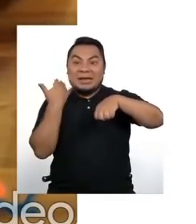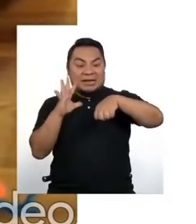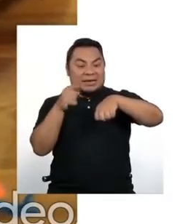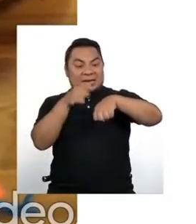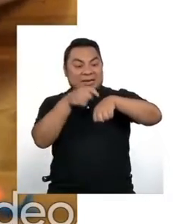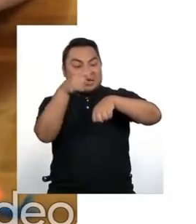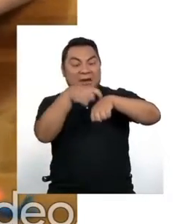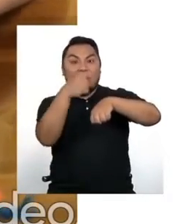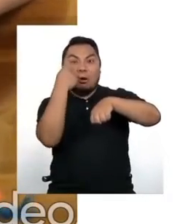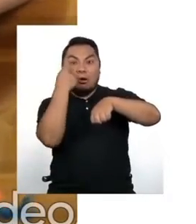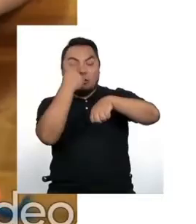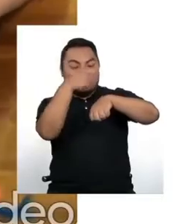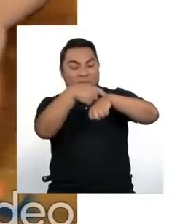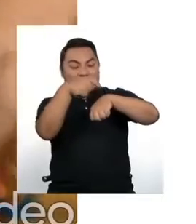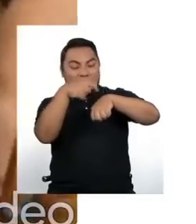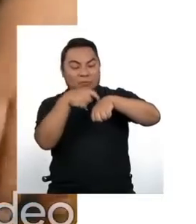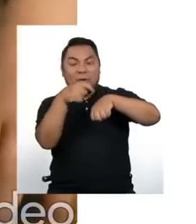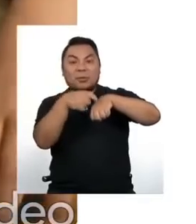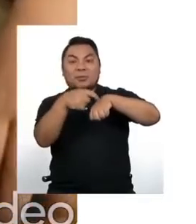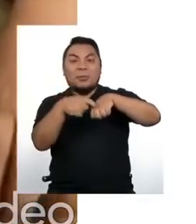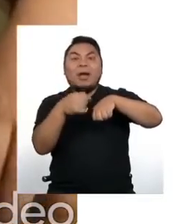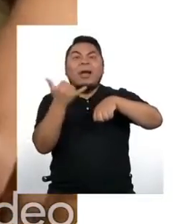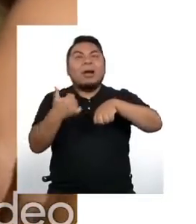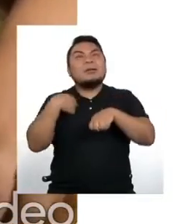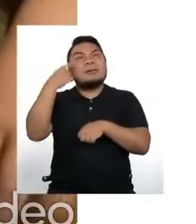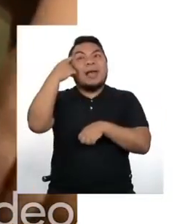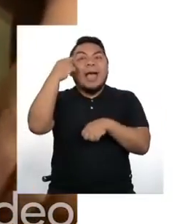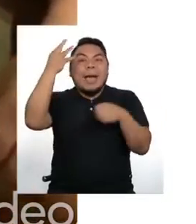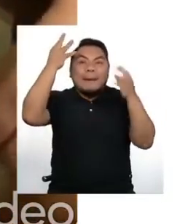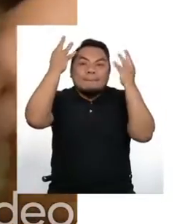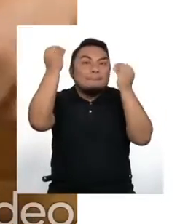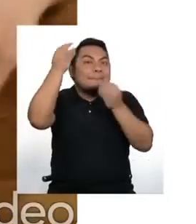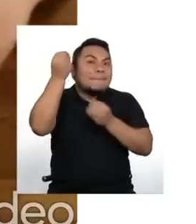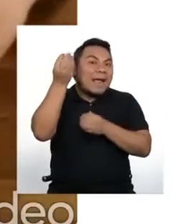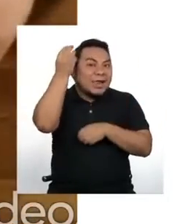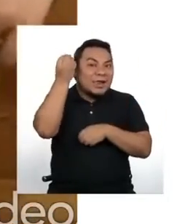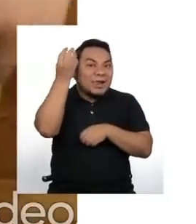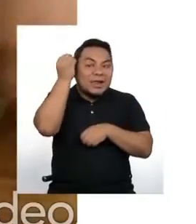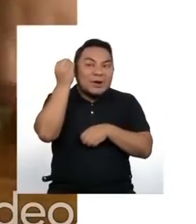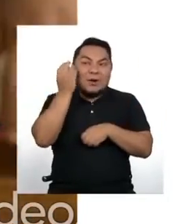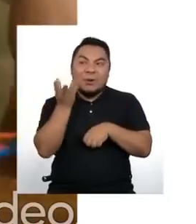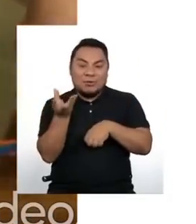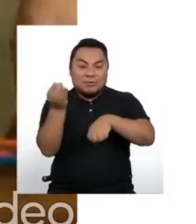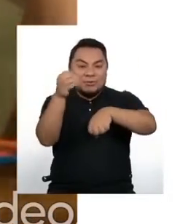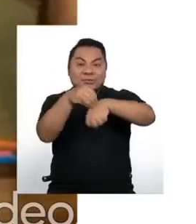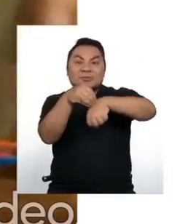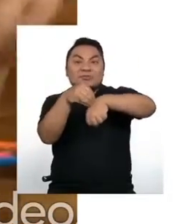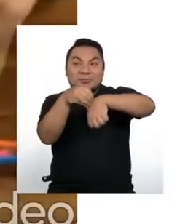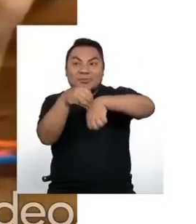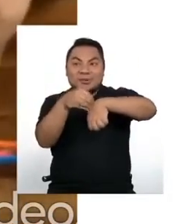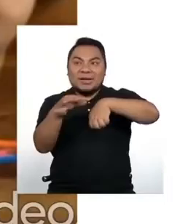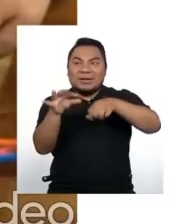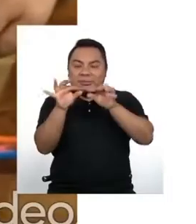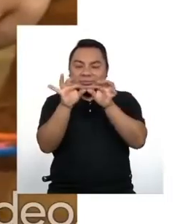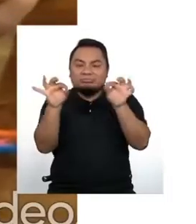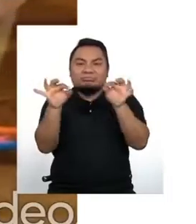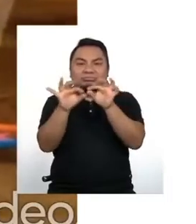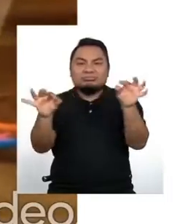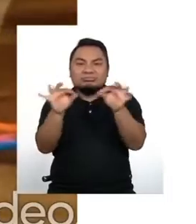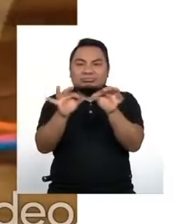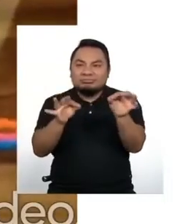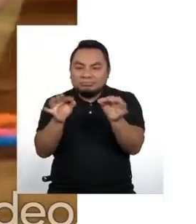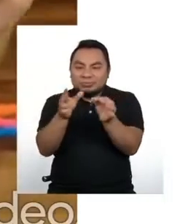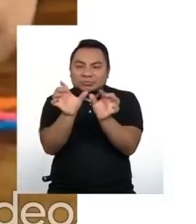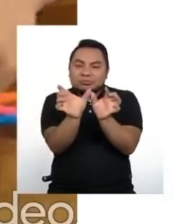realicen. Si tu niña o niño presenta otras alteraciones sensoriales, si se incomoda